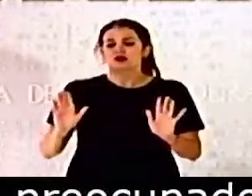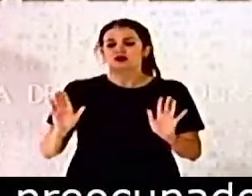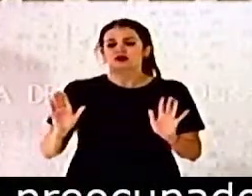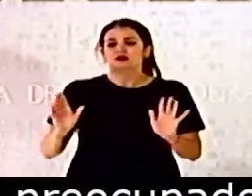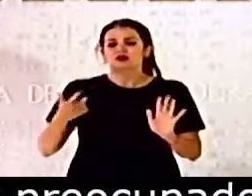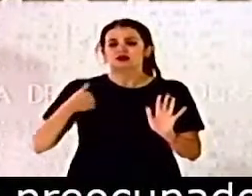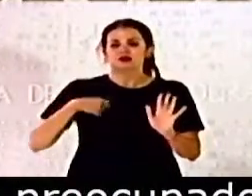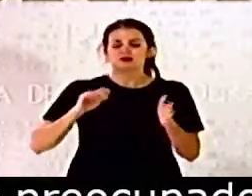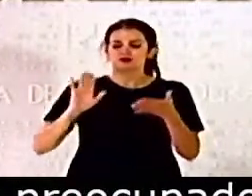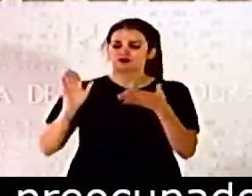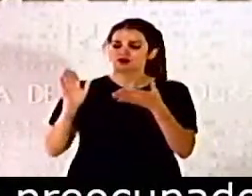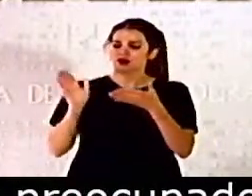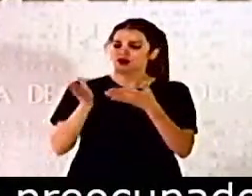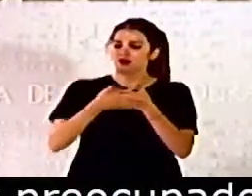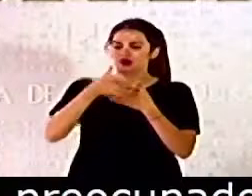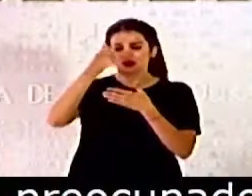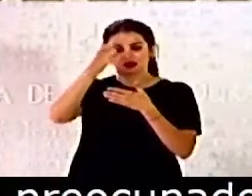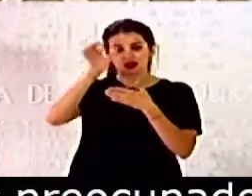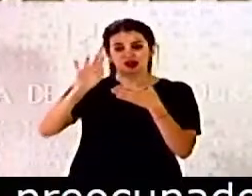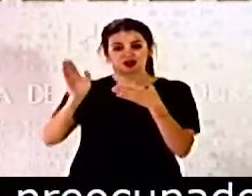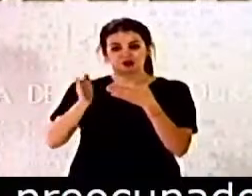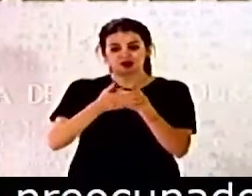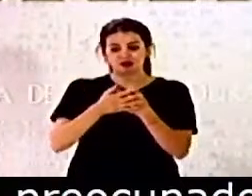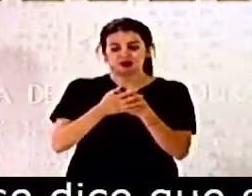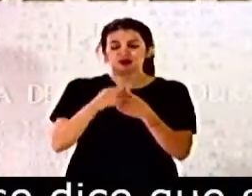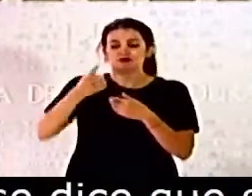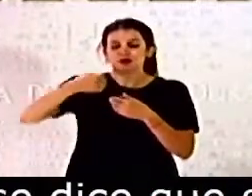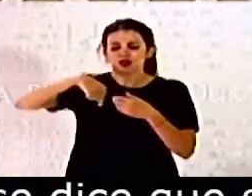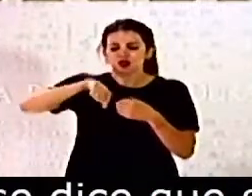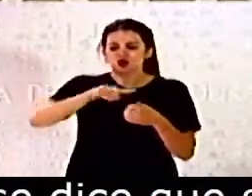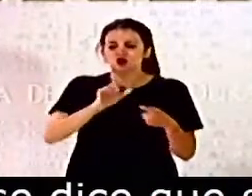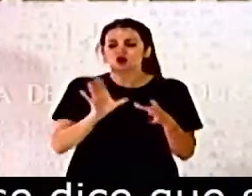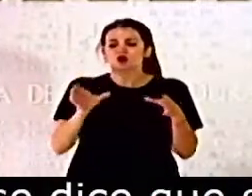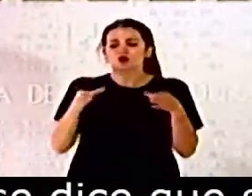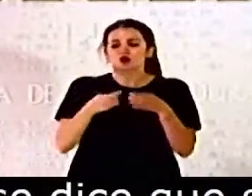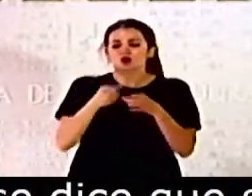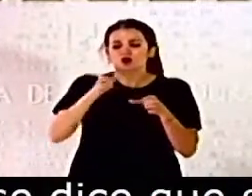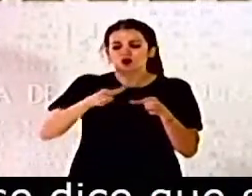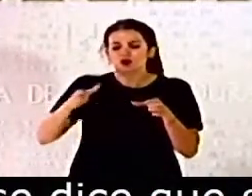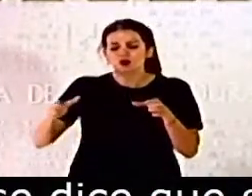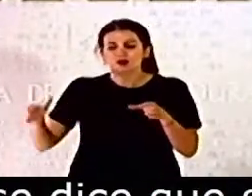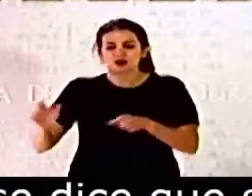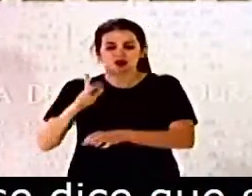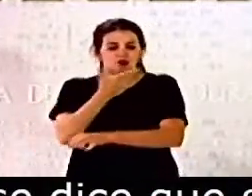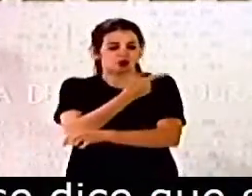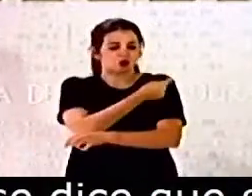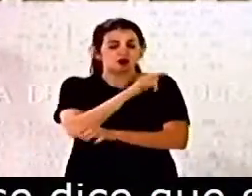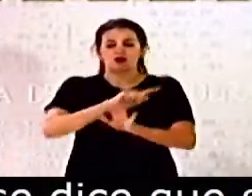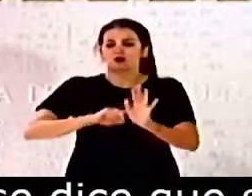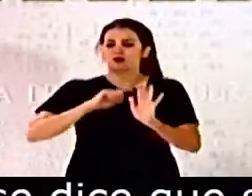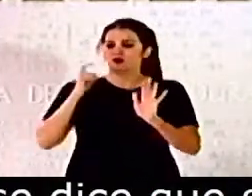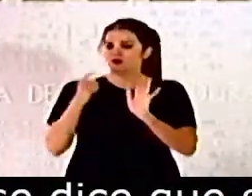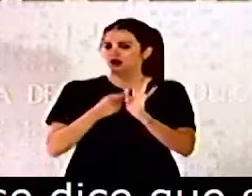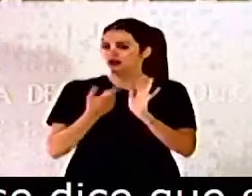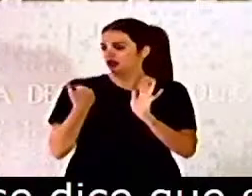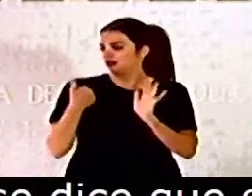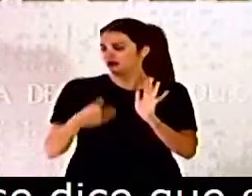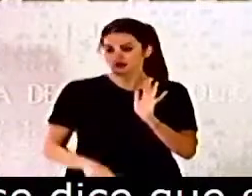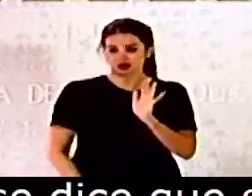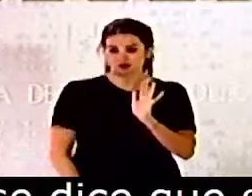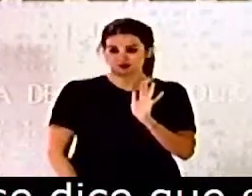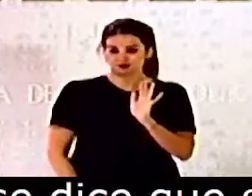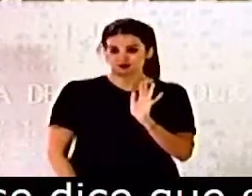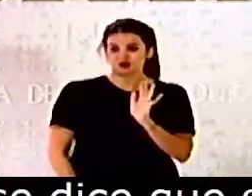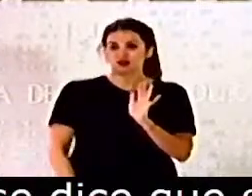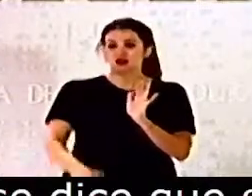del cierre perimetral a aquellas personas que puedan acreditar que están vacunadas completamente. Si se